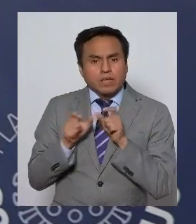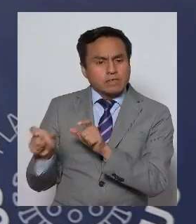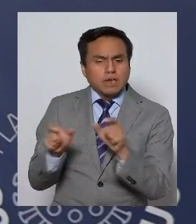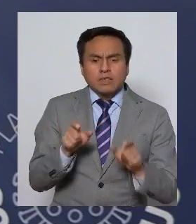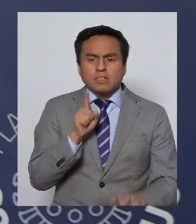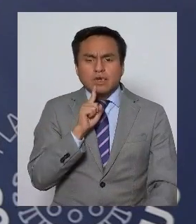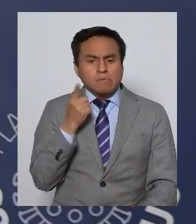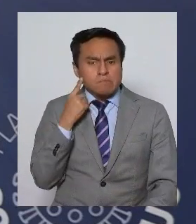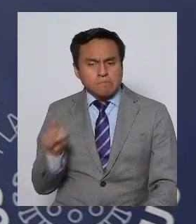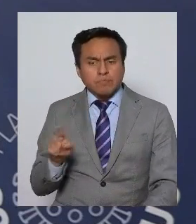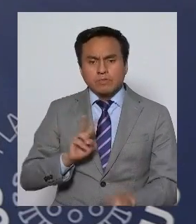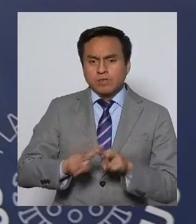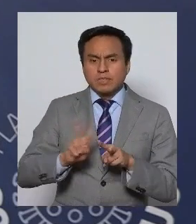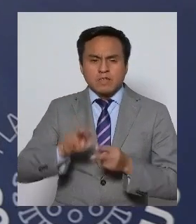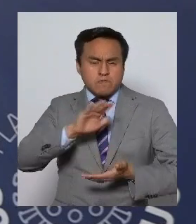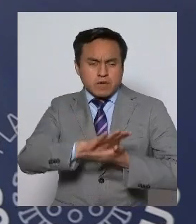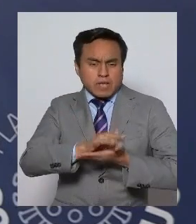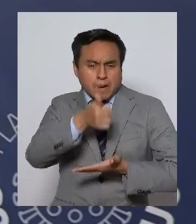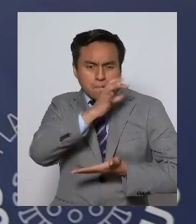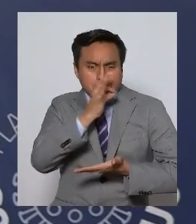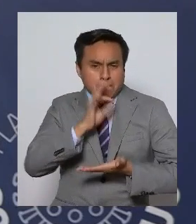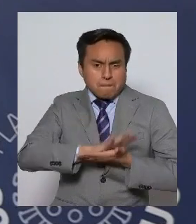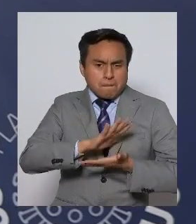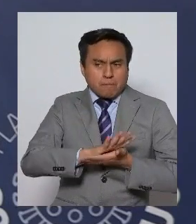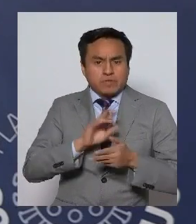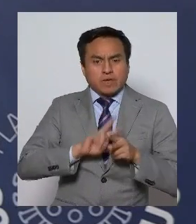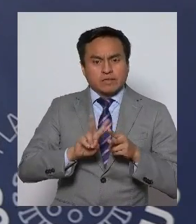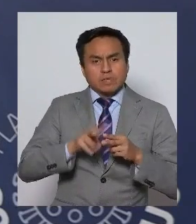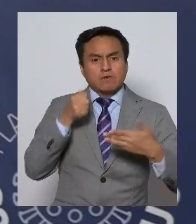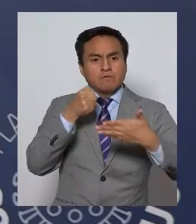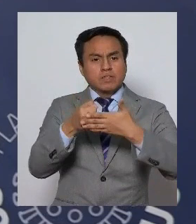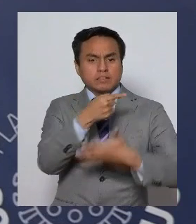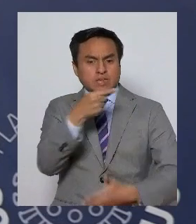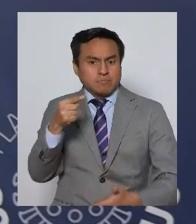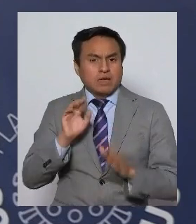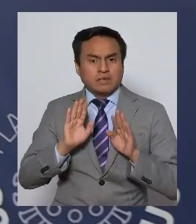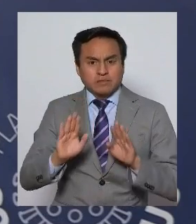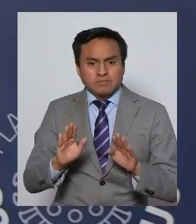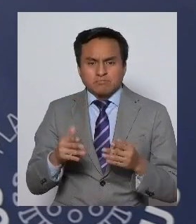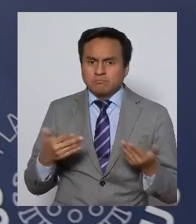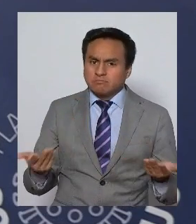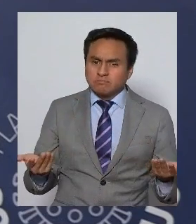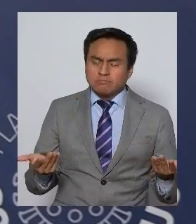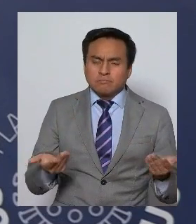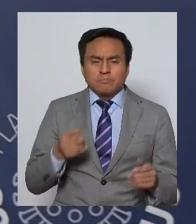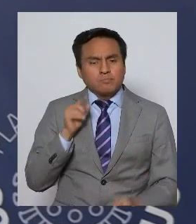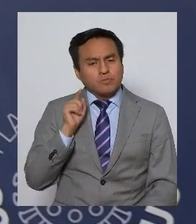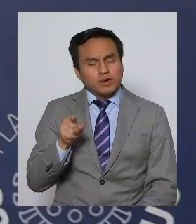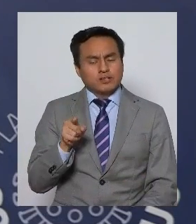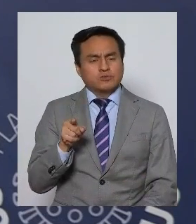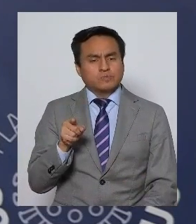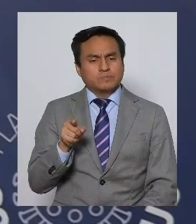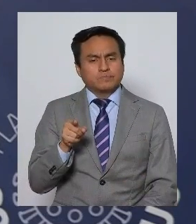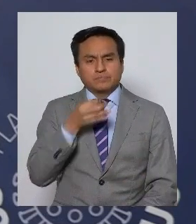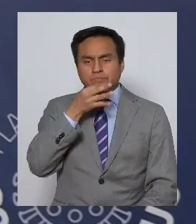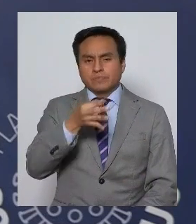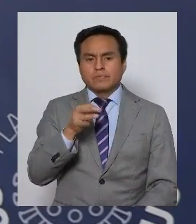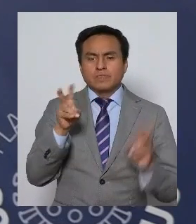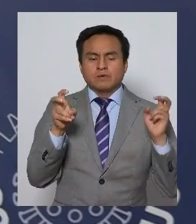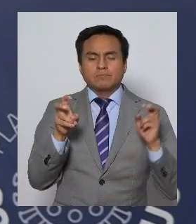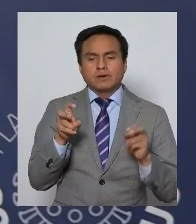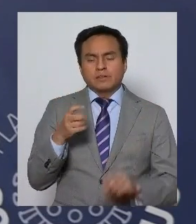fiscalizar que no se estén realizando fiestas clandestinas como está ocurriendo los fines de semana. Y es por eso que, insisto, esto